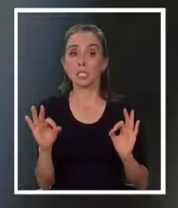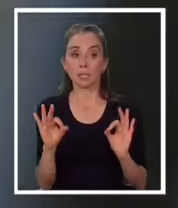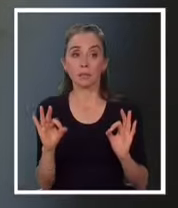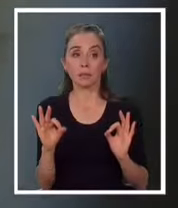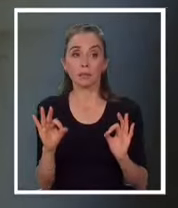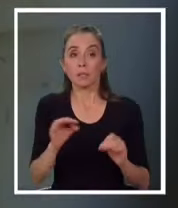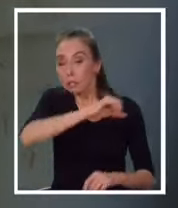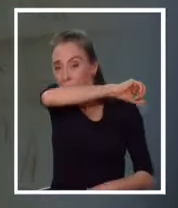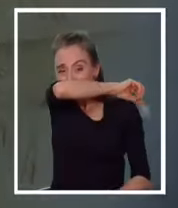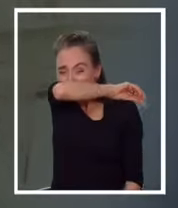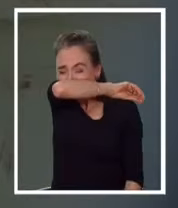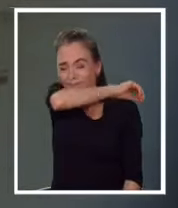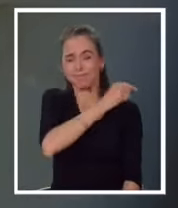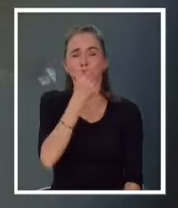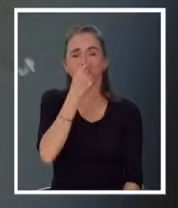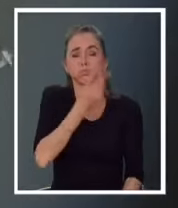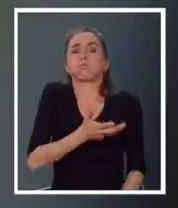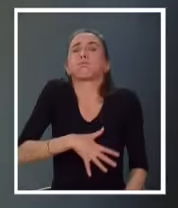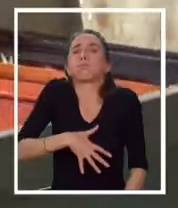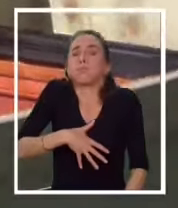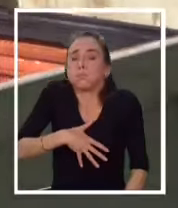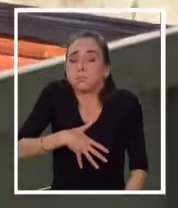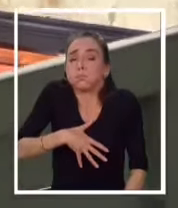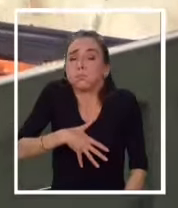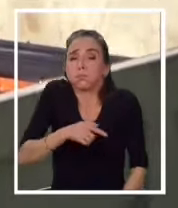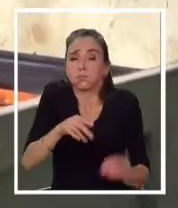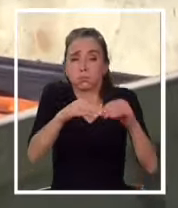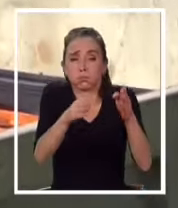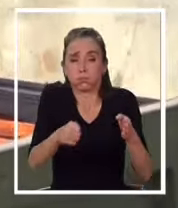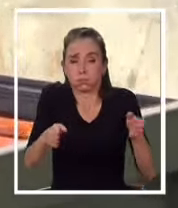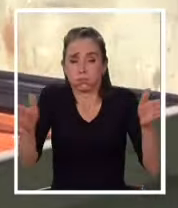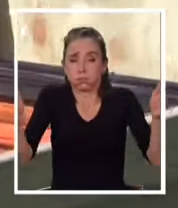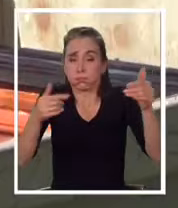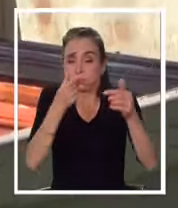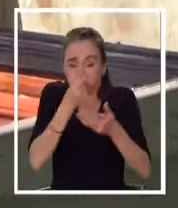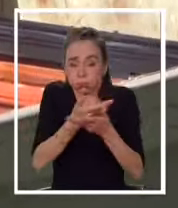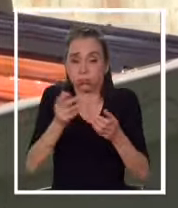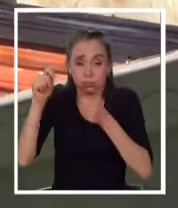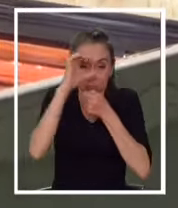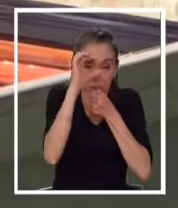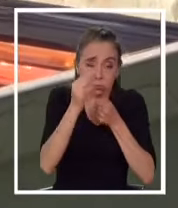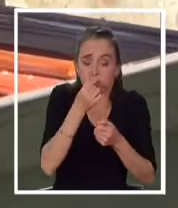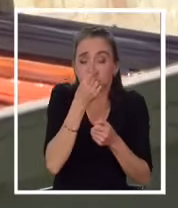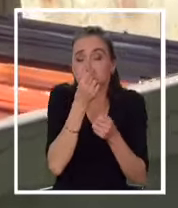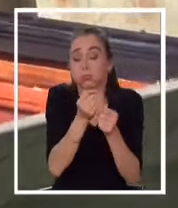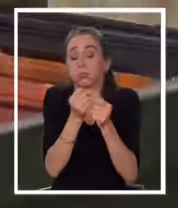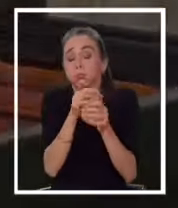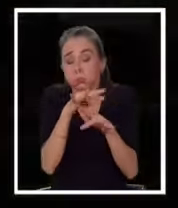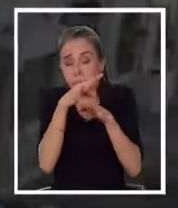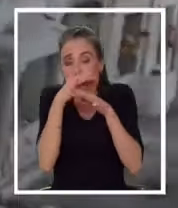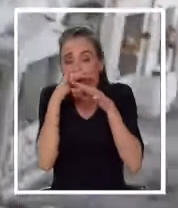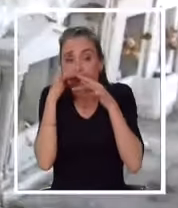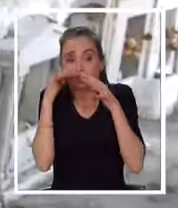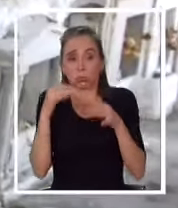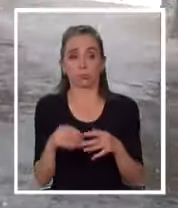Se cubre el rostro ante el olor nauseabundo de este contenedor, hedor que también percibimos durante esta investigación.